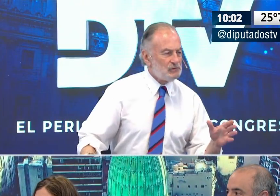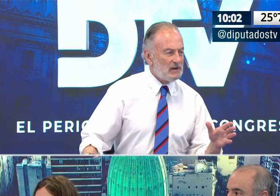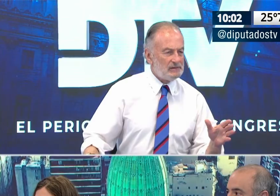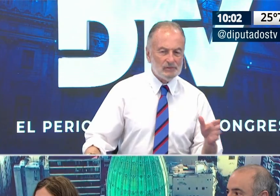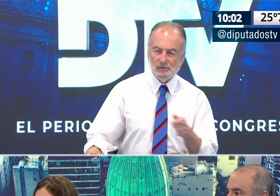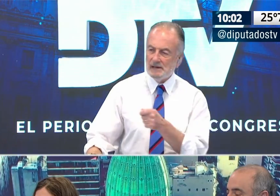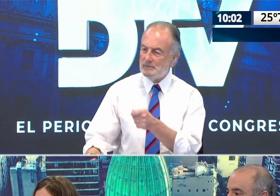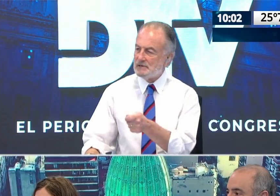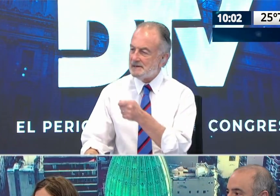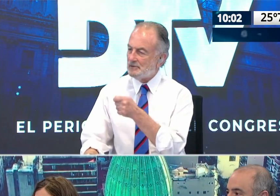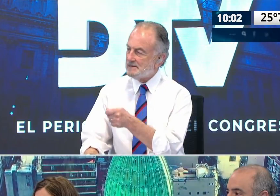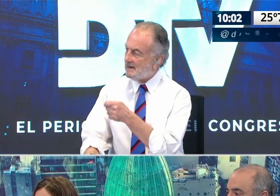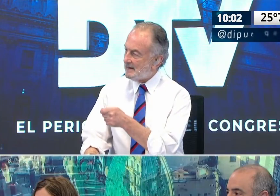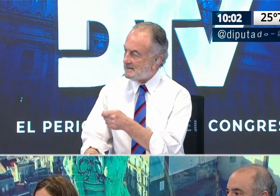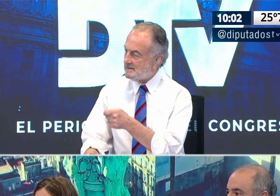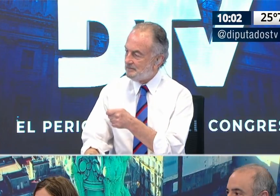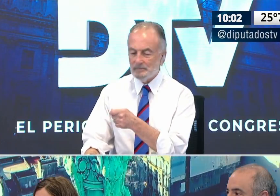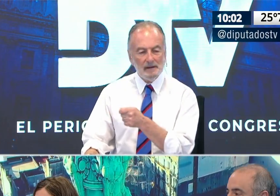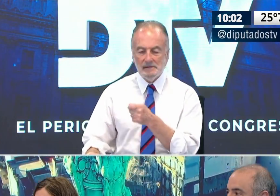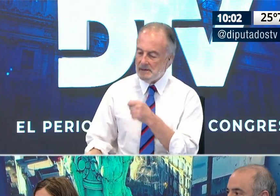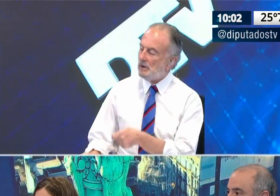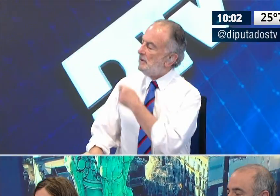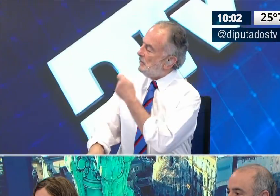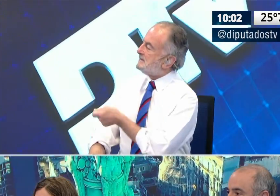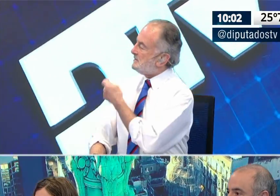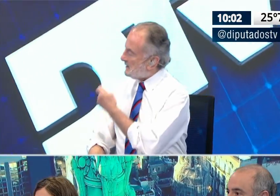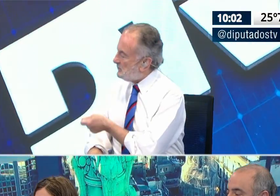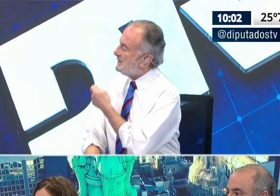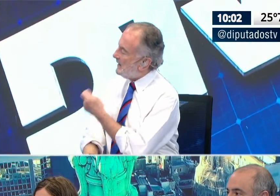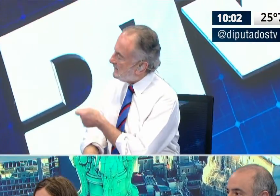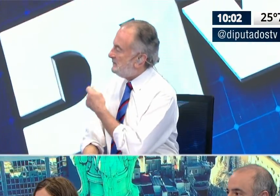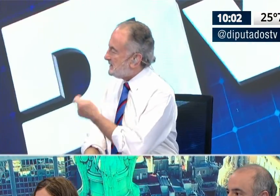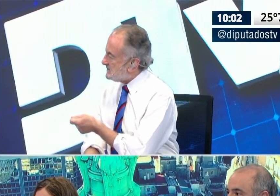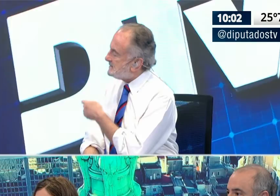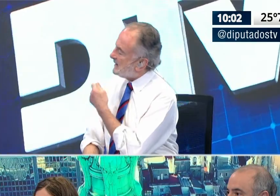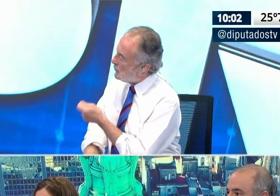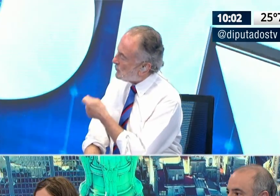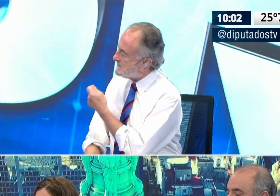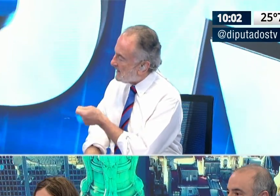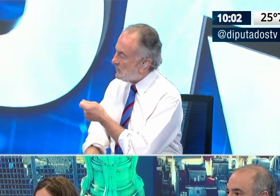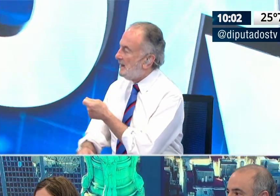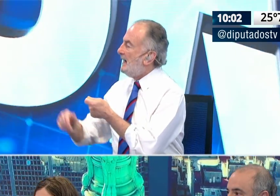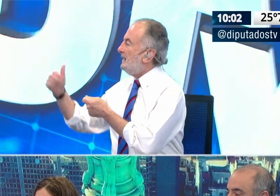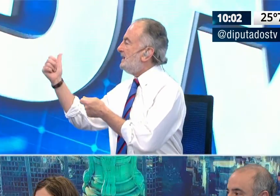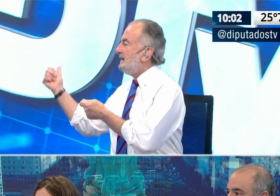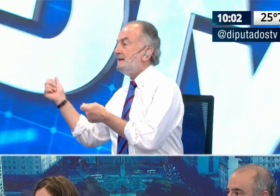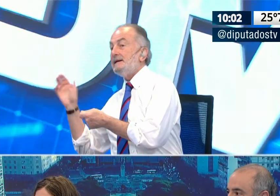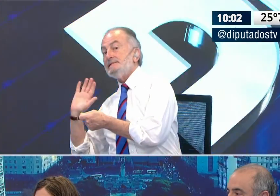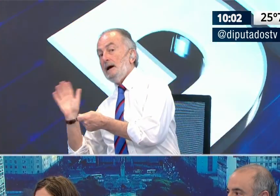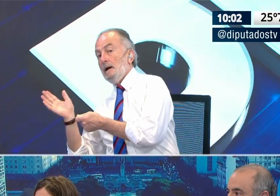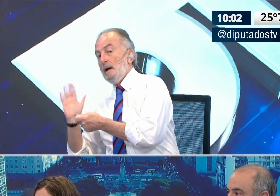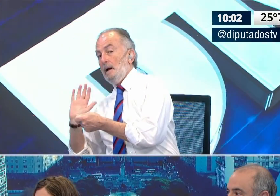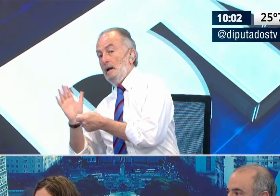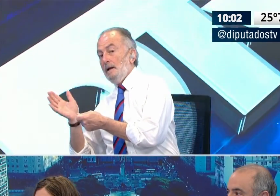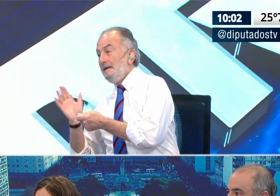hace muchos años, cuando salíamos a hacer notas en la calle, decía, bueno, hola señora Ramos, ¿qué tal? ¿Qué le parece? ¿Hace calor? ¿No hace calor? Había alguien atrás que